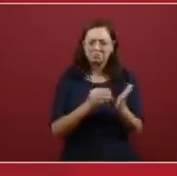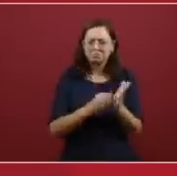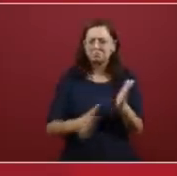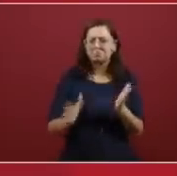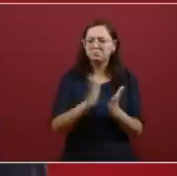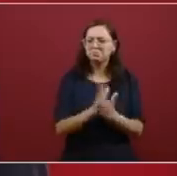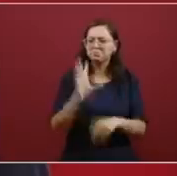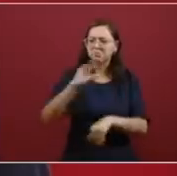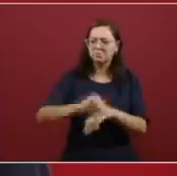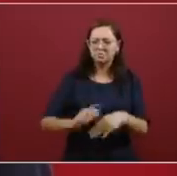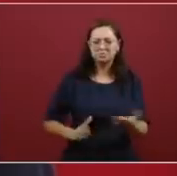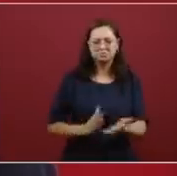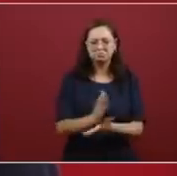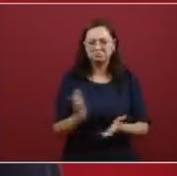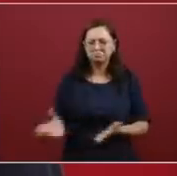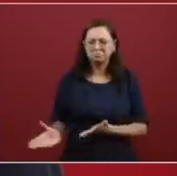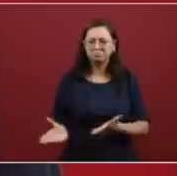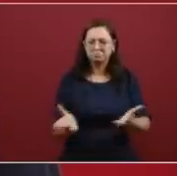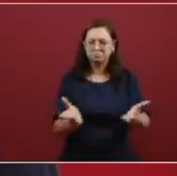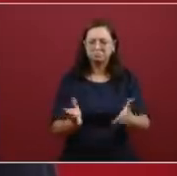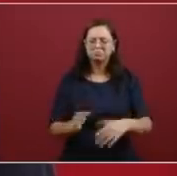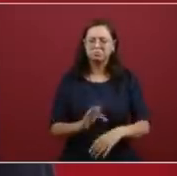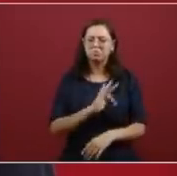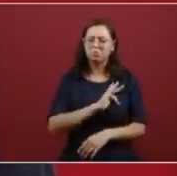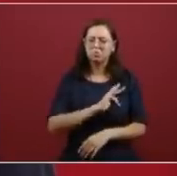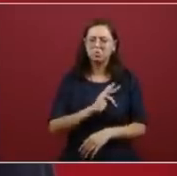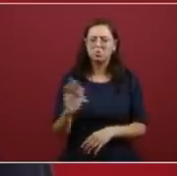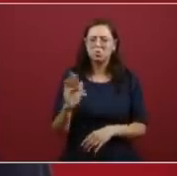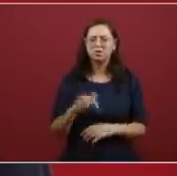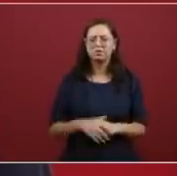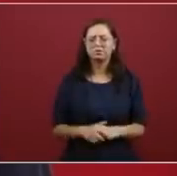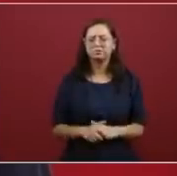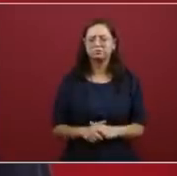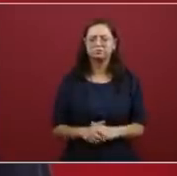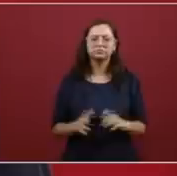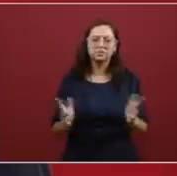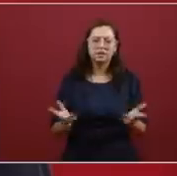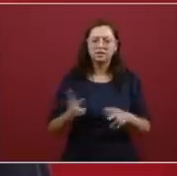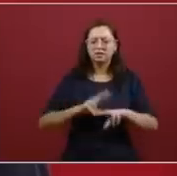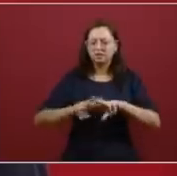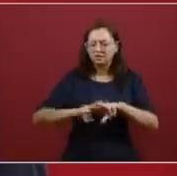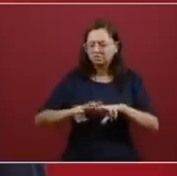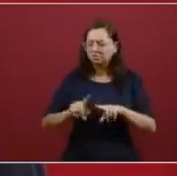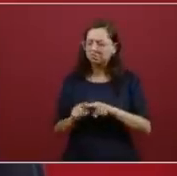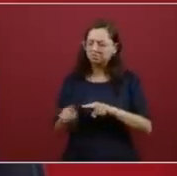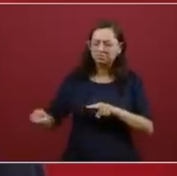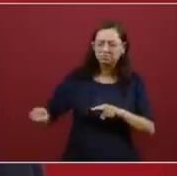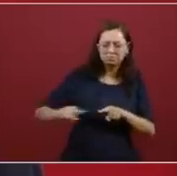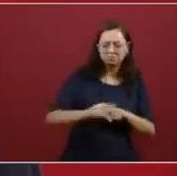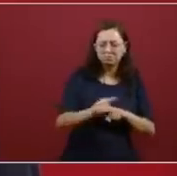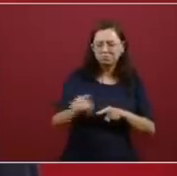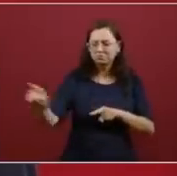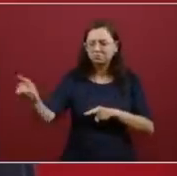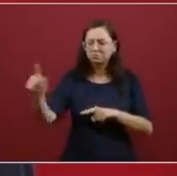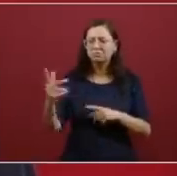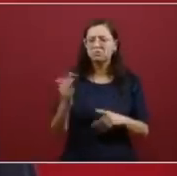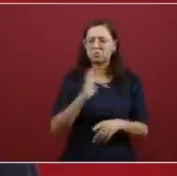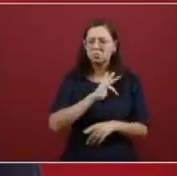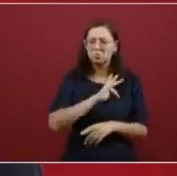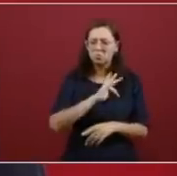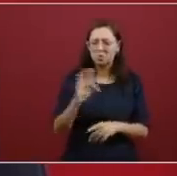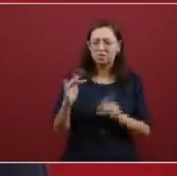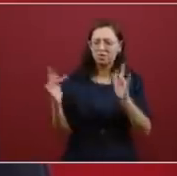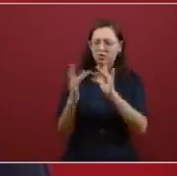paso y que se puedan compartir vías. Son dos tramos,